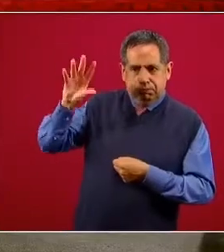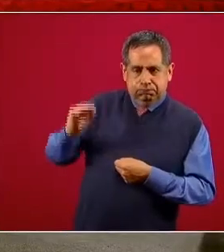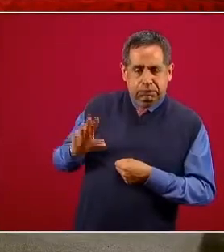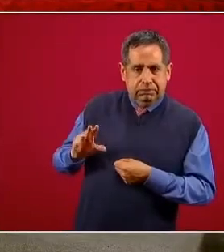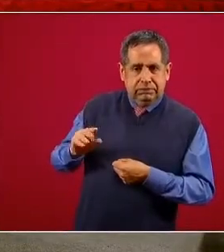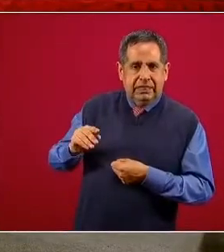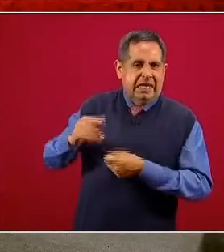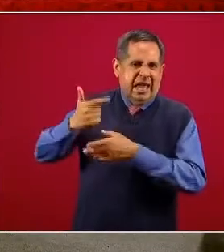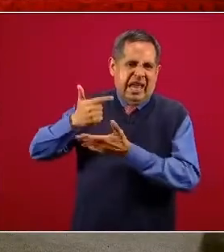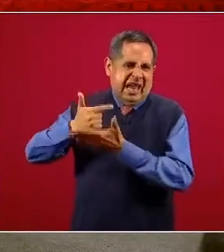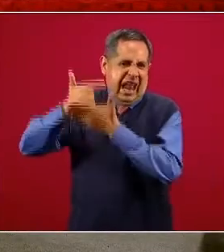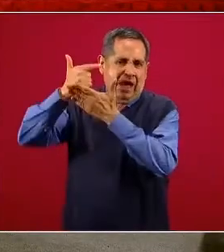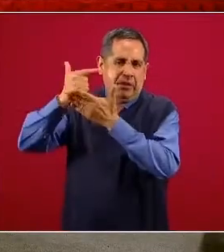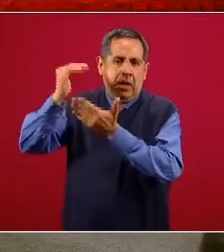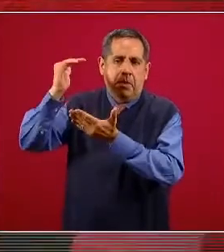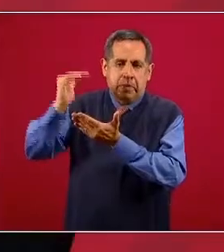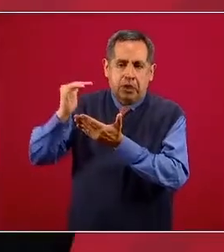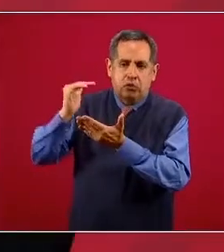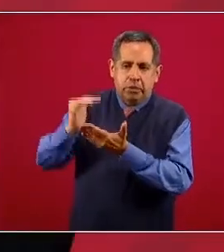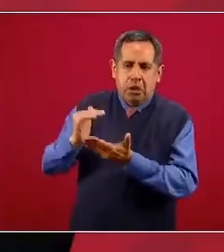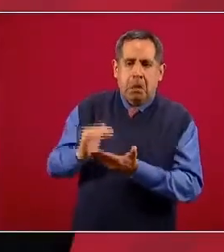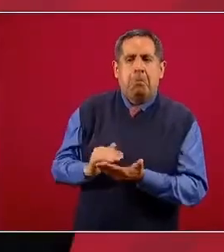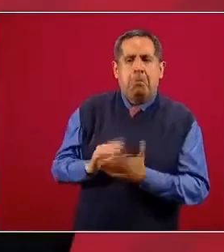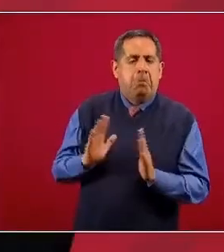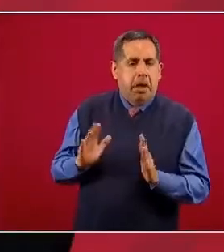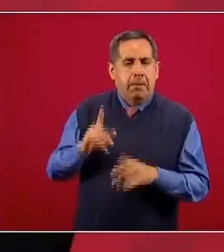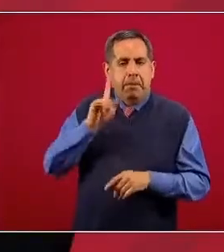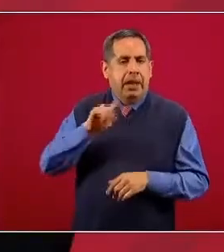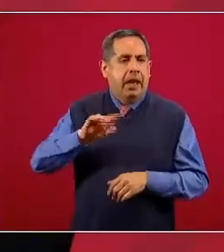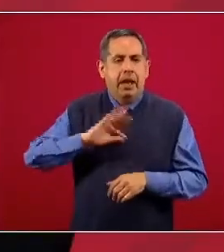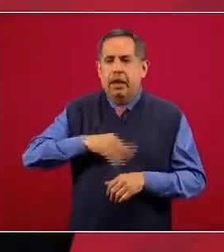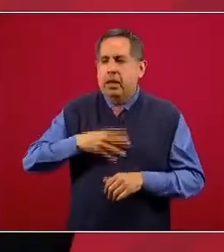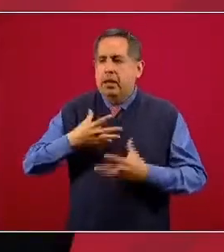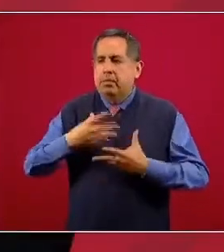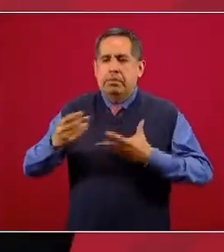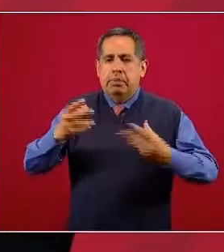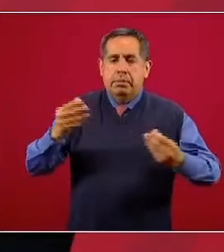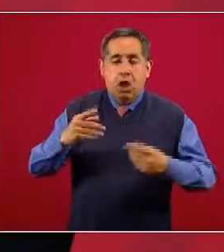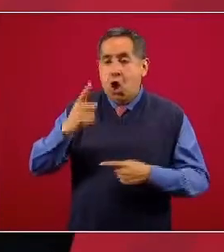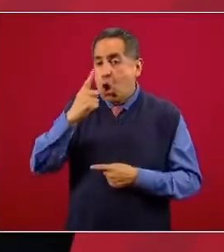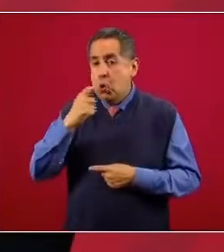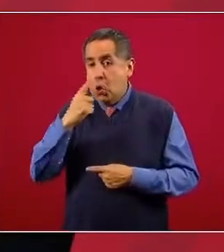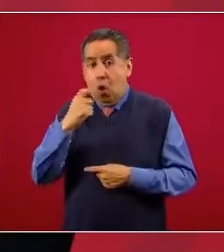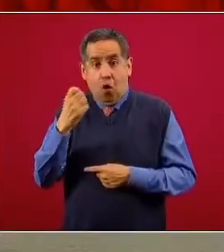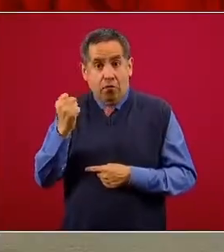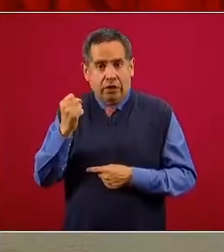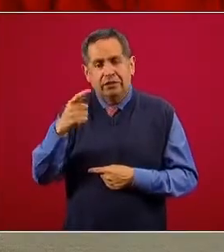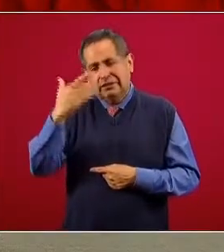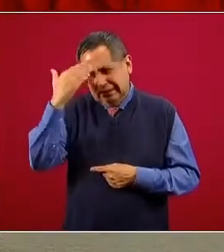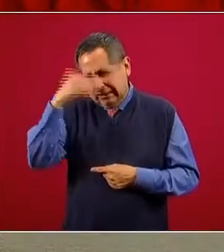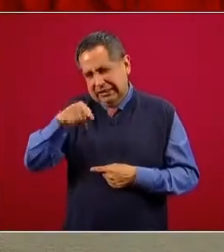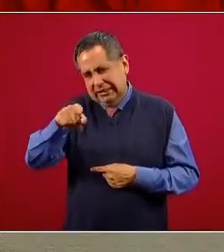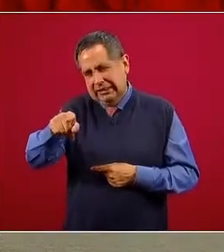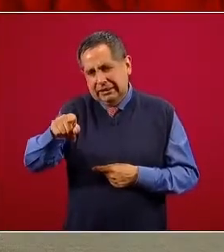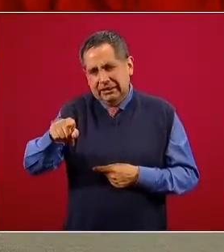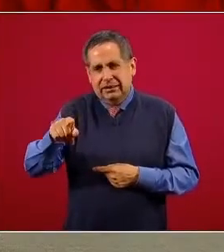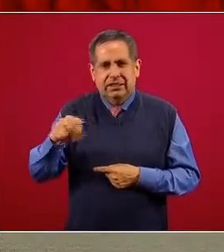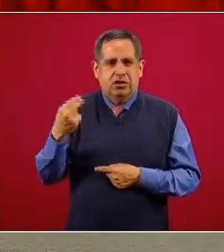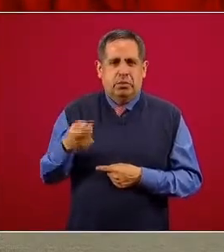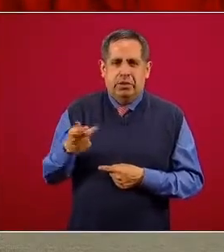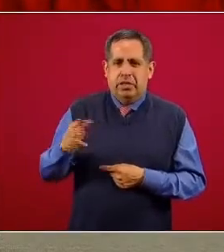distintos niveles de riesgo de transmisión. El rojo le hemos denominado